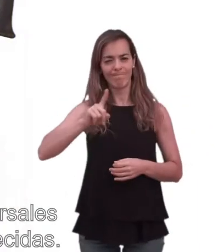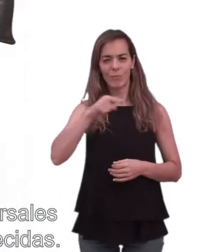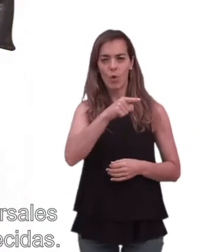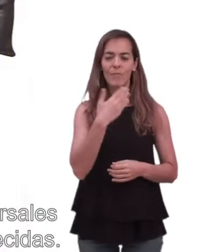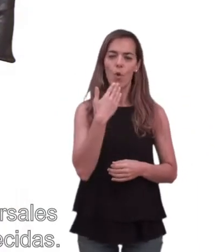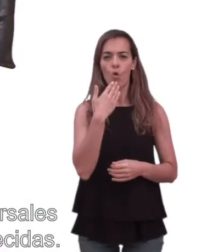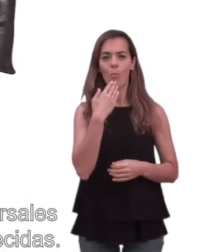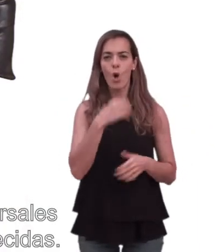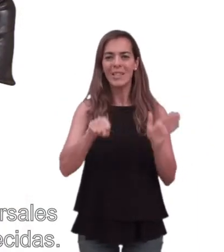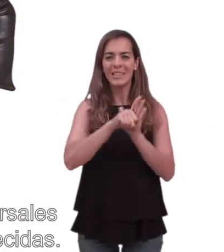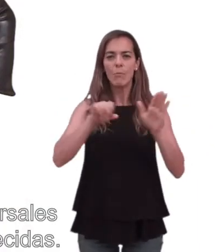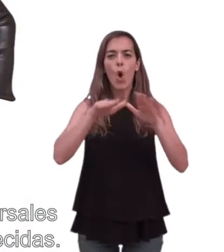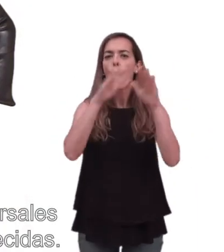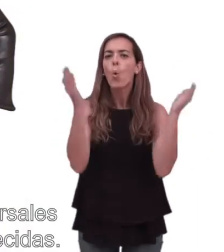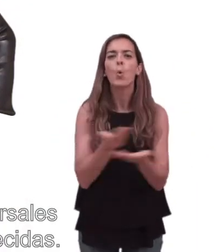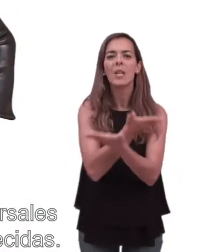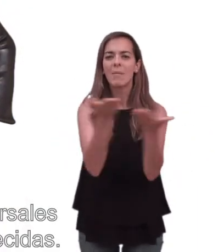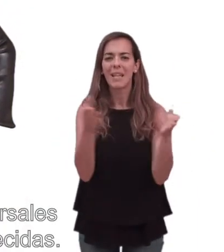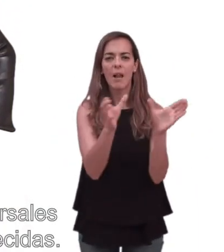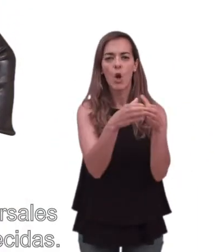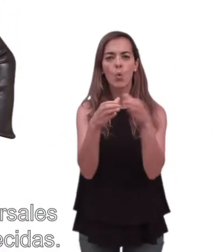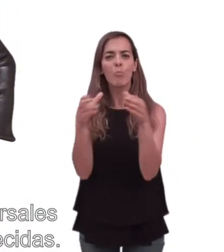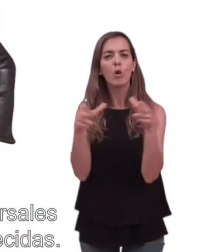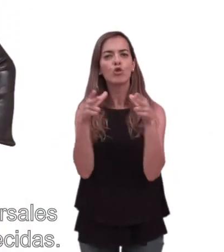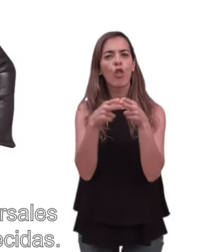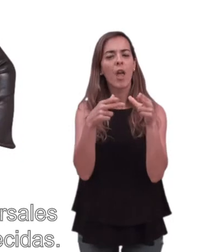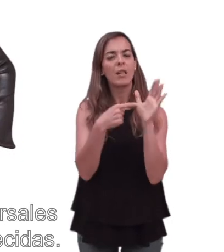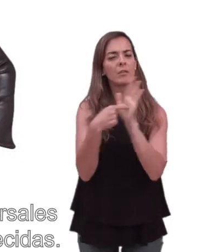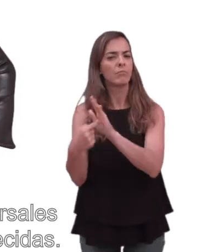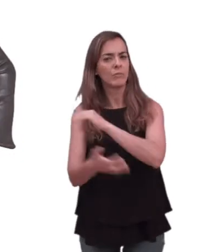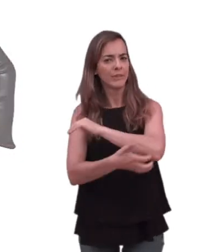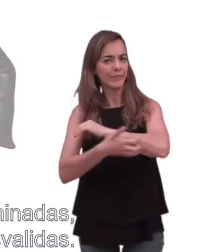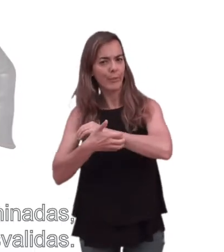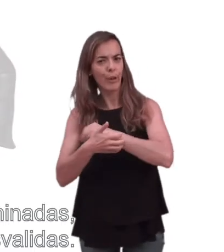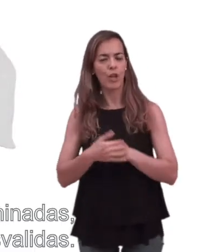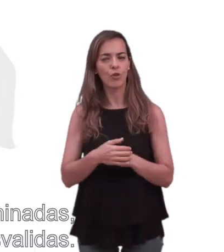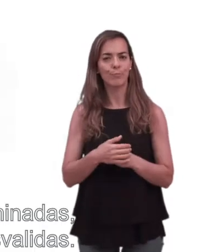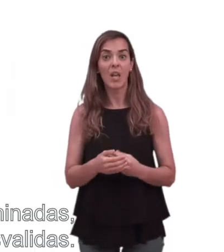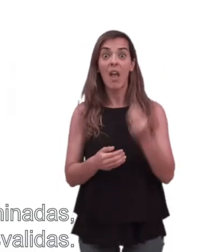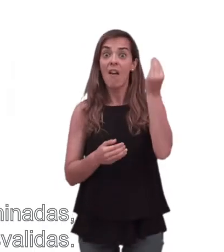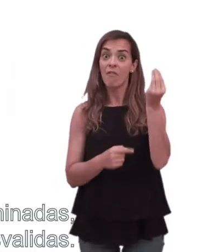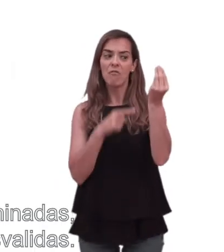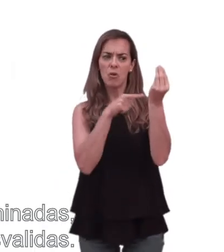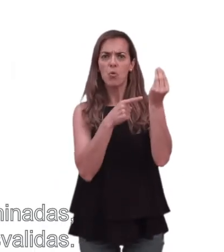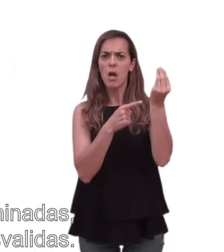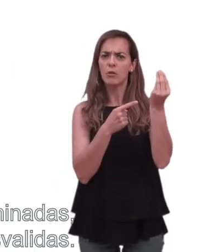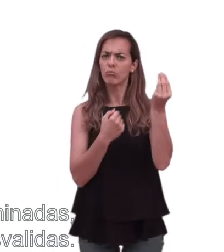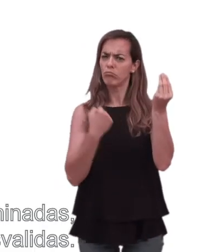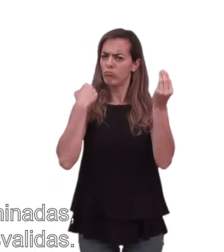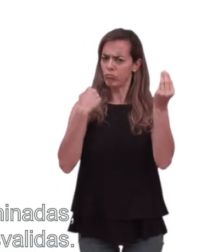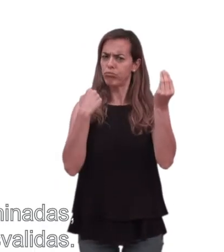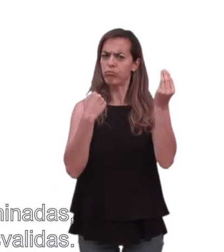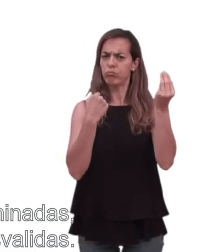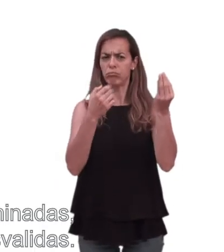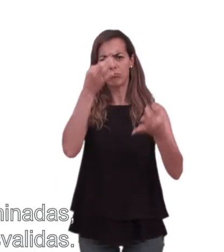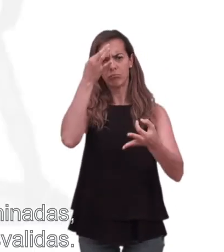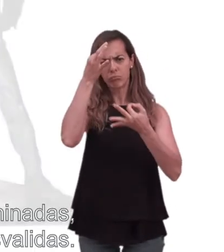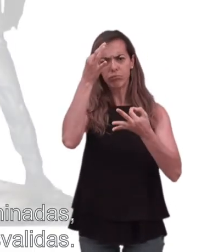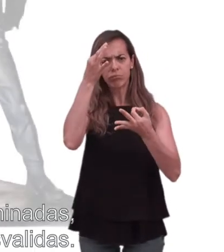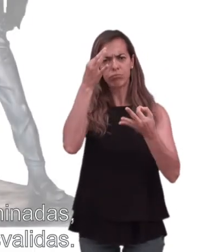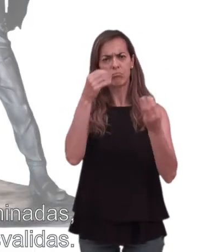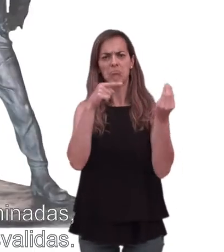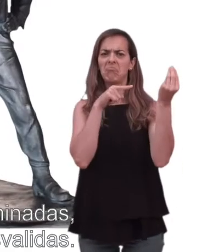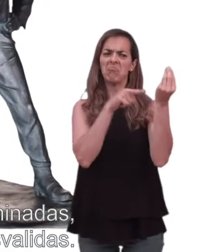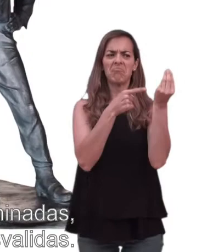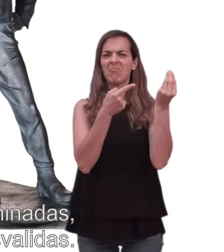símbolos universales de las clases sociales desfavorecidas. Son figuras contundentes, determinadas, de